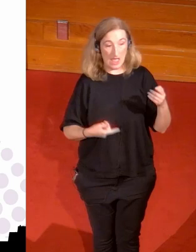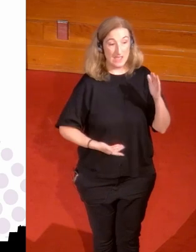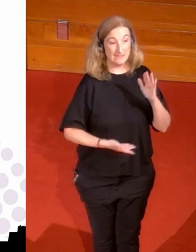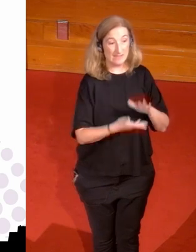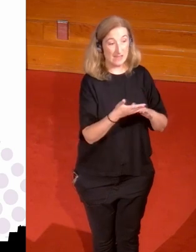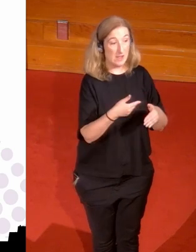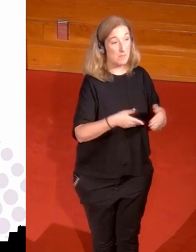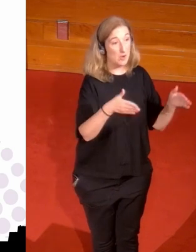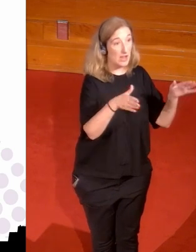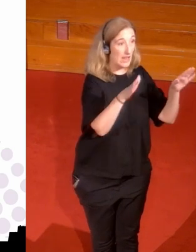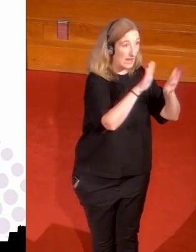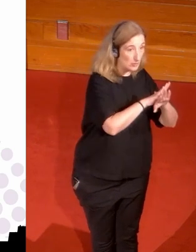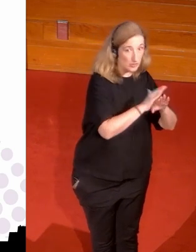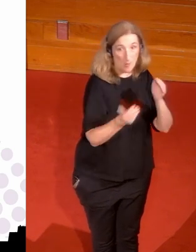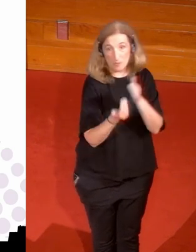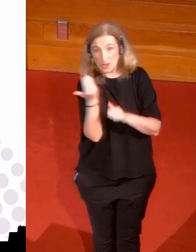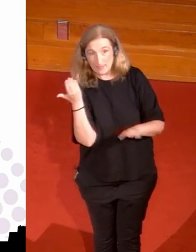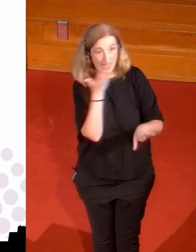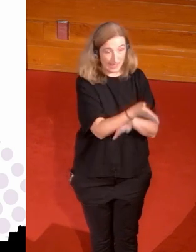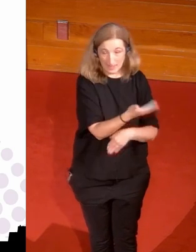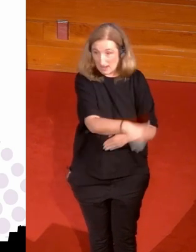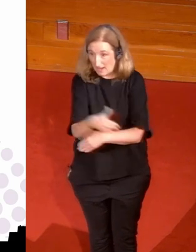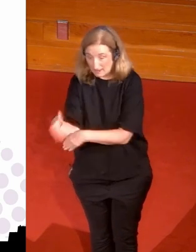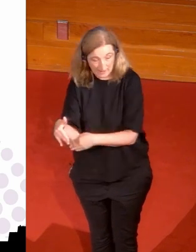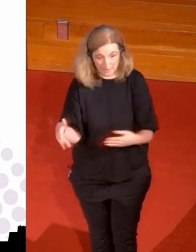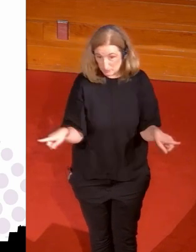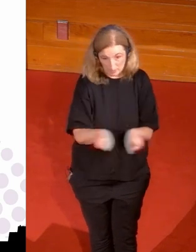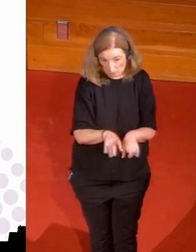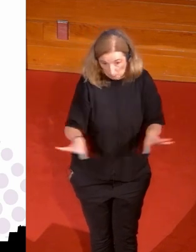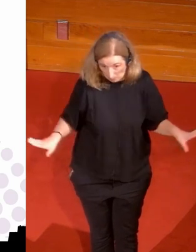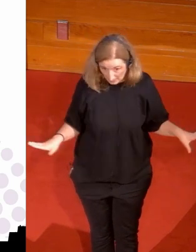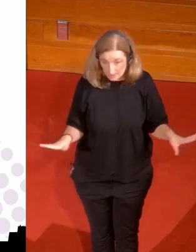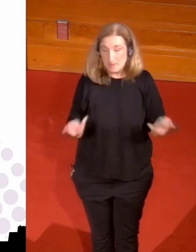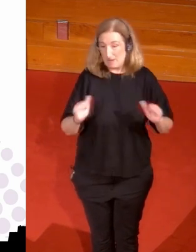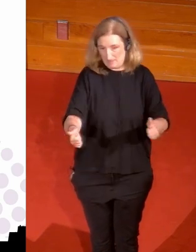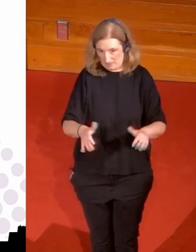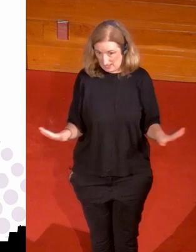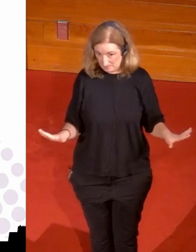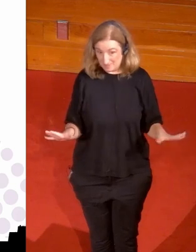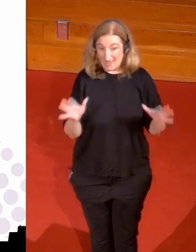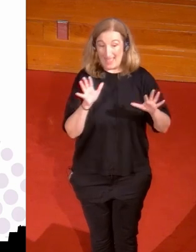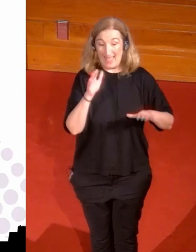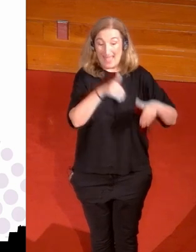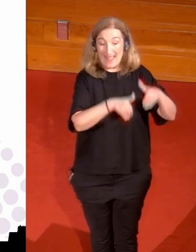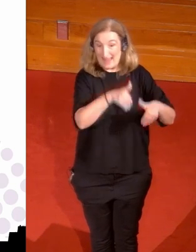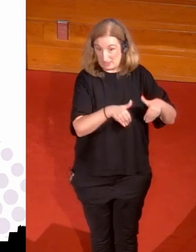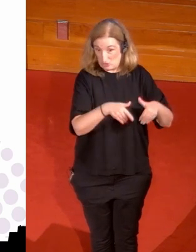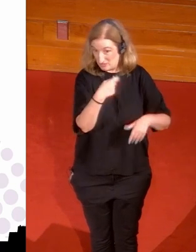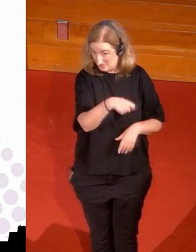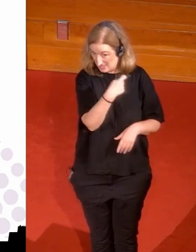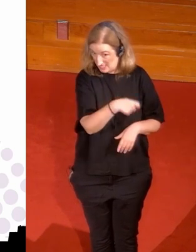calle de día o salir a la calle de noche pues aproximadamente lo mismo A ver de entrada las elecciones